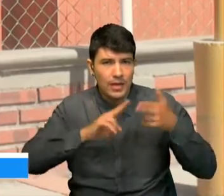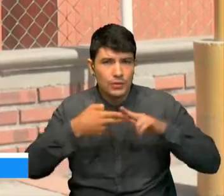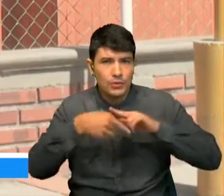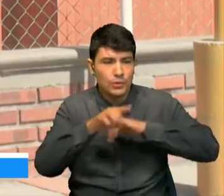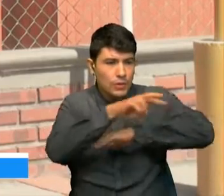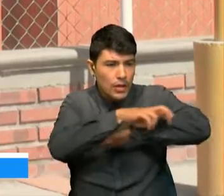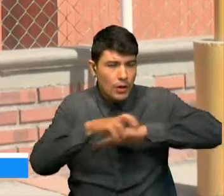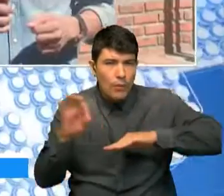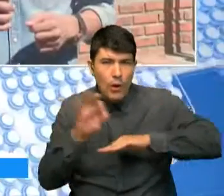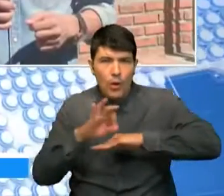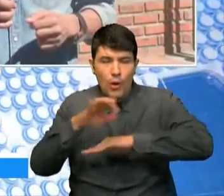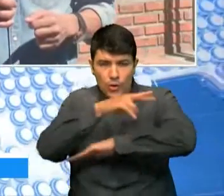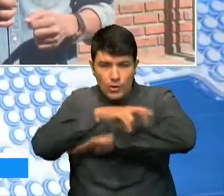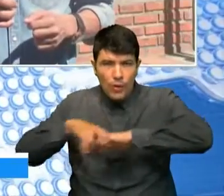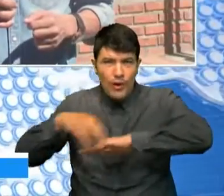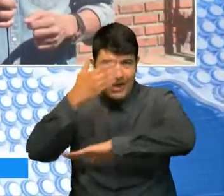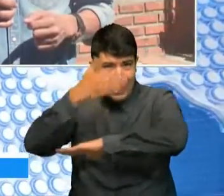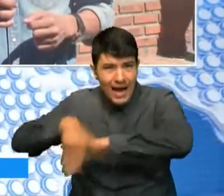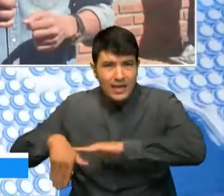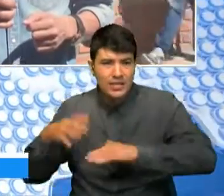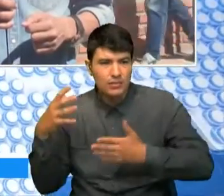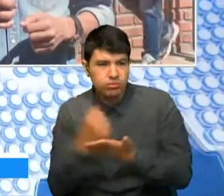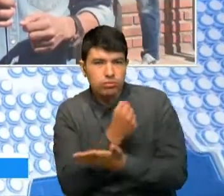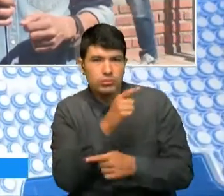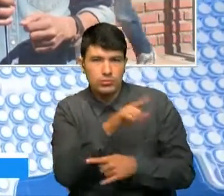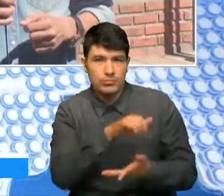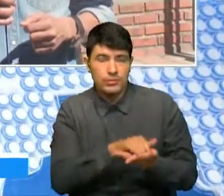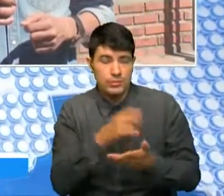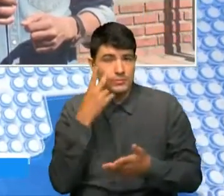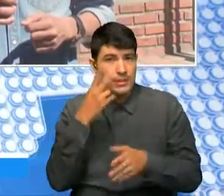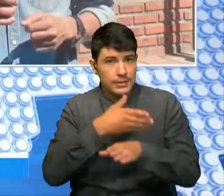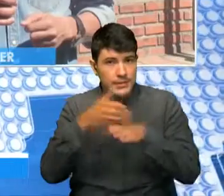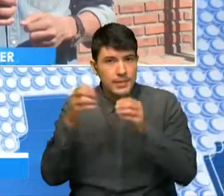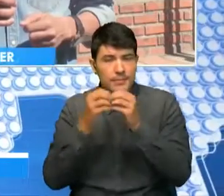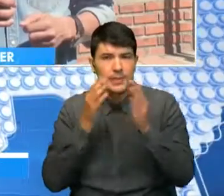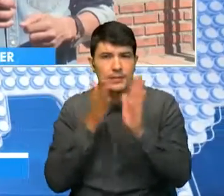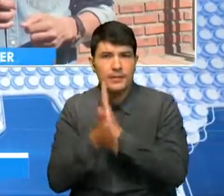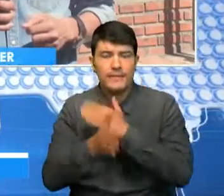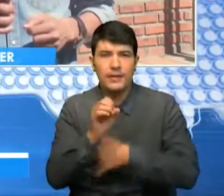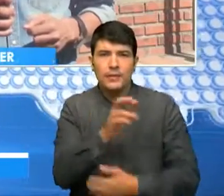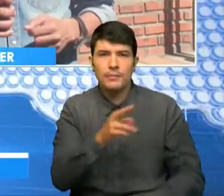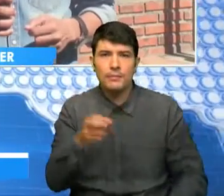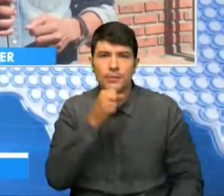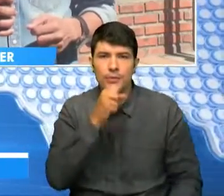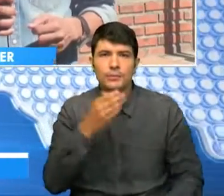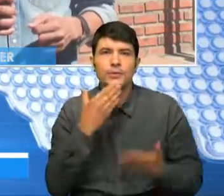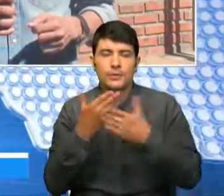y los atracos callejeros. Estaremos atentos con la cámara de Jesús Zúñiga, Raúl Rolando Castro para Oriente Noticias. Muy buenas tardes.